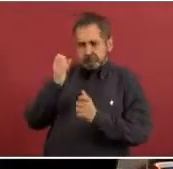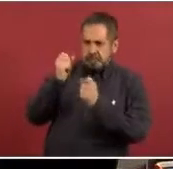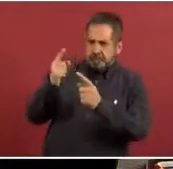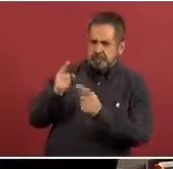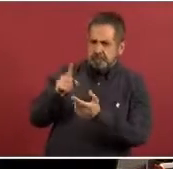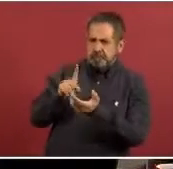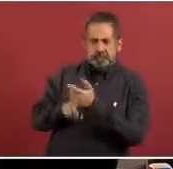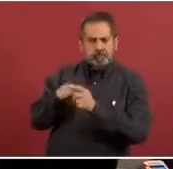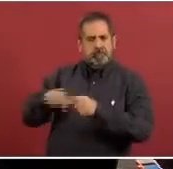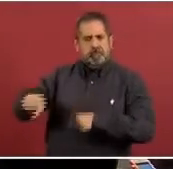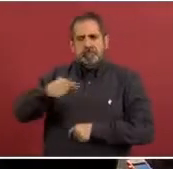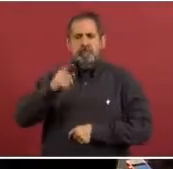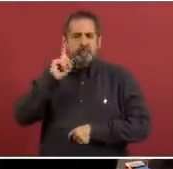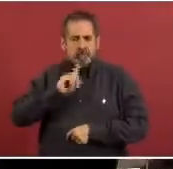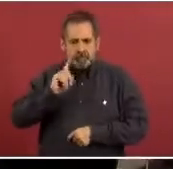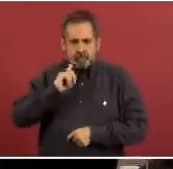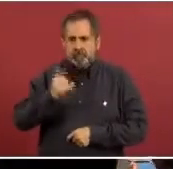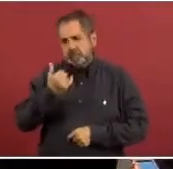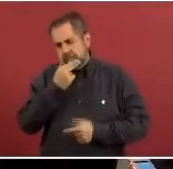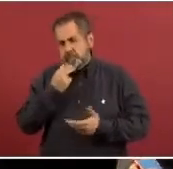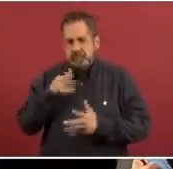solidaridad. La siguiente.